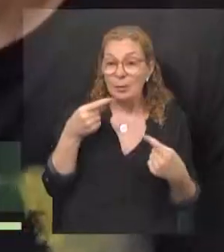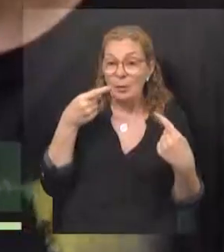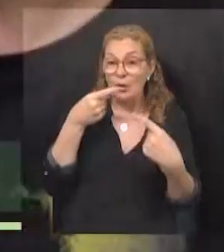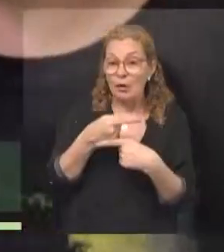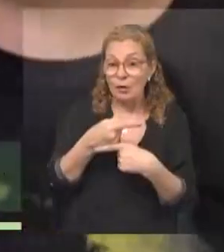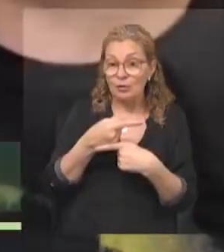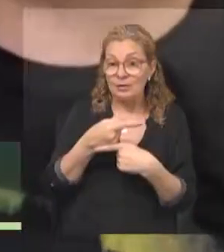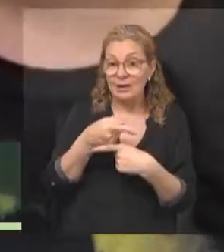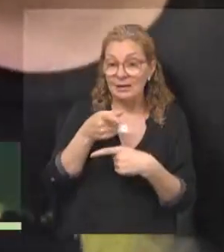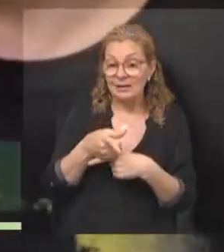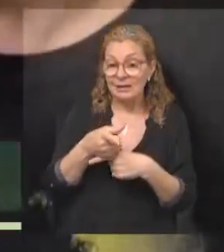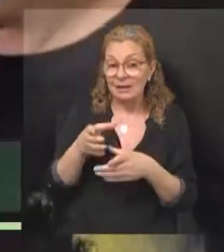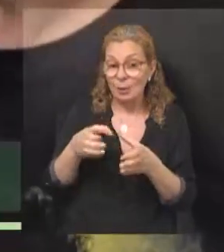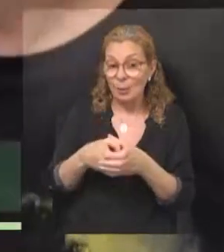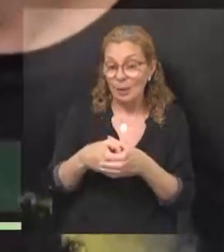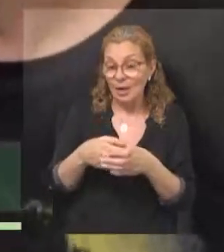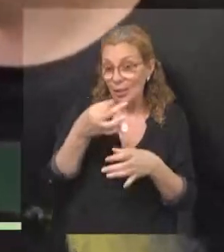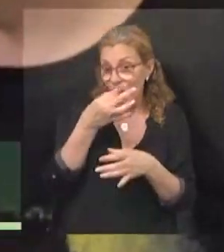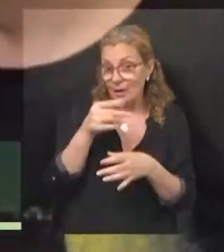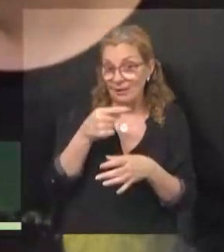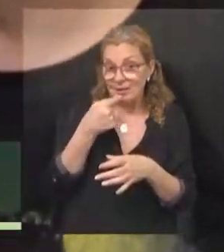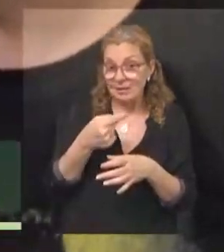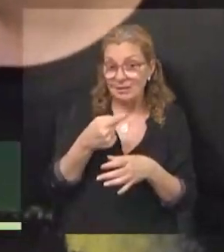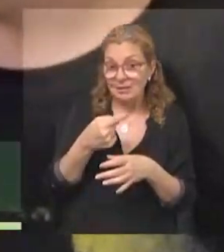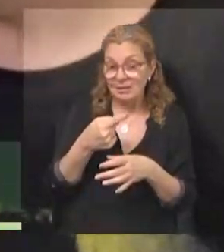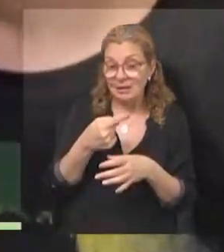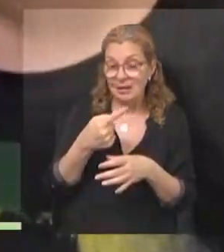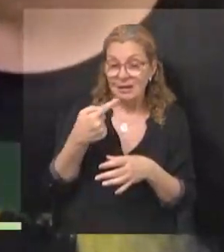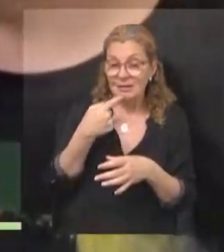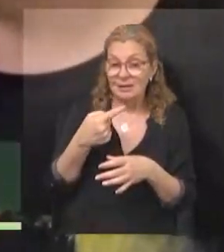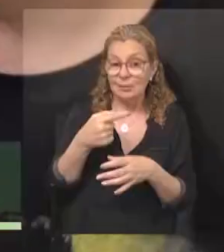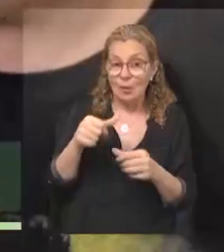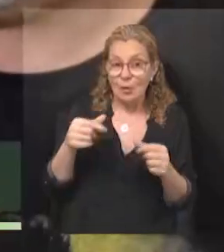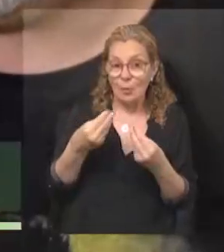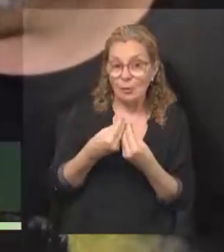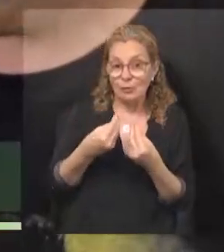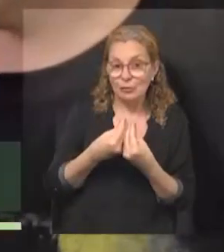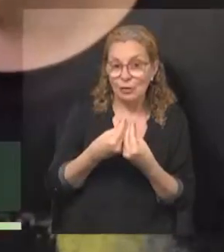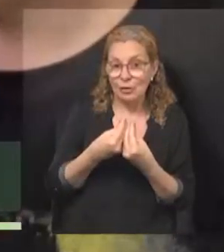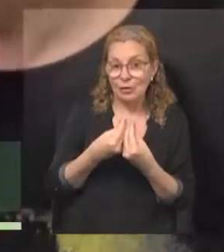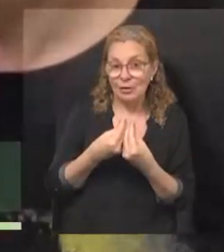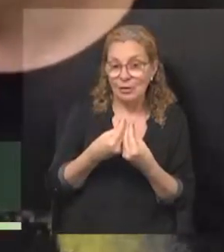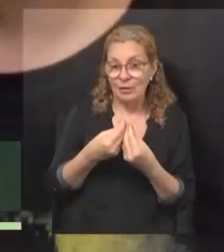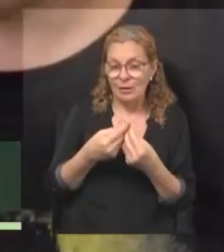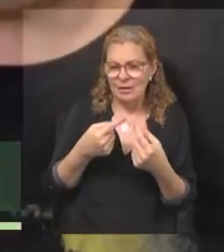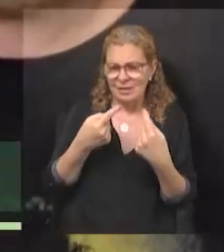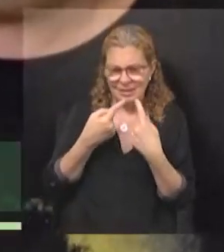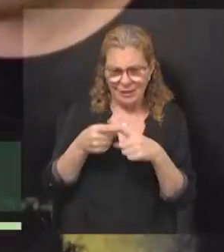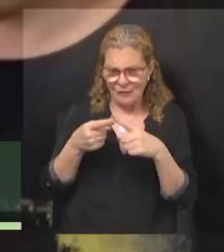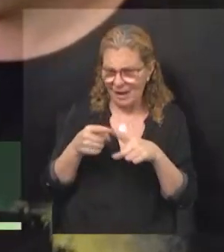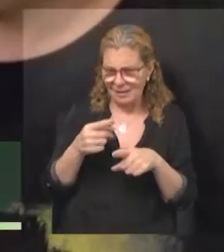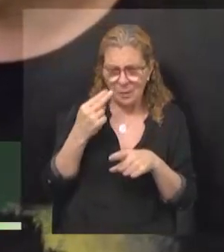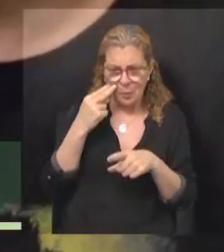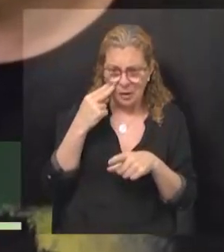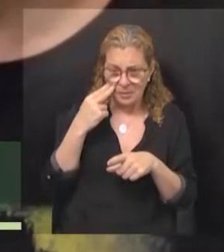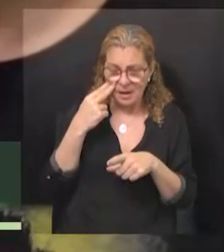la Cannabis particularmente ha resultado en estos procesamientos que bueno han sido injusticias de fuste y